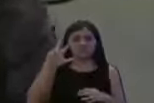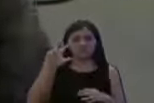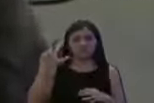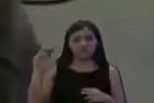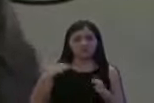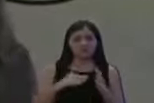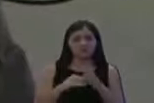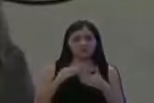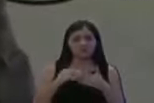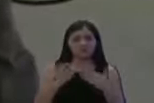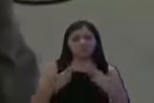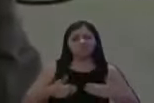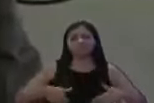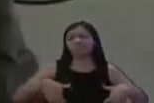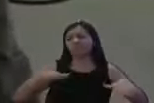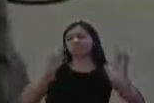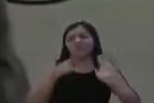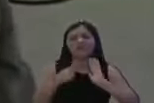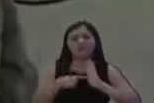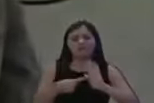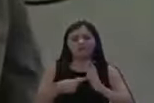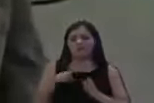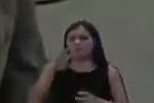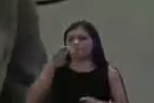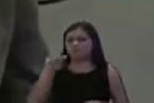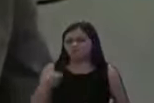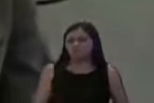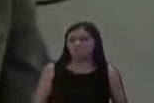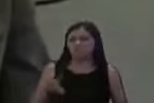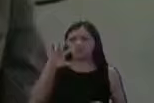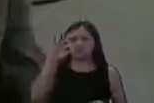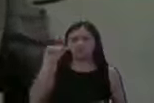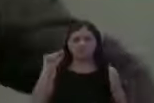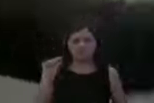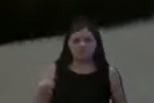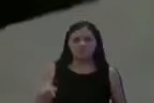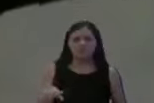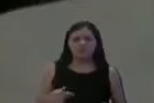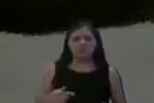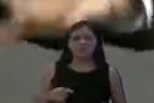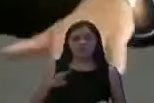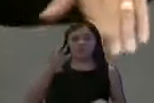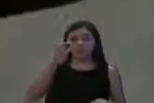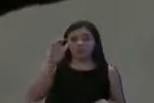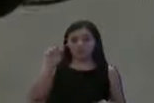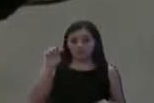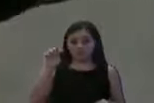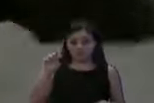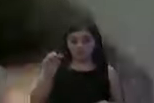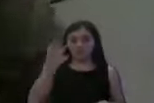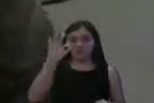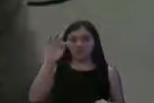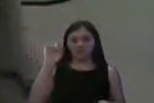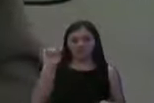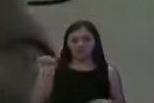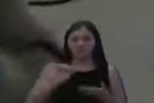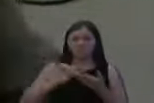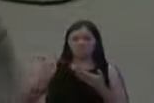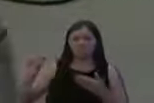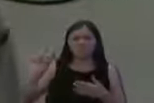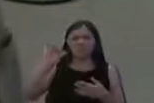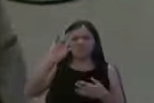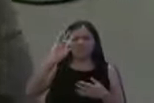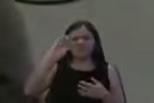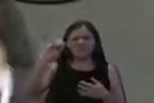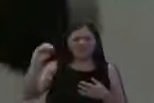así les puedo seguir los ejemplos 400,000 500,000 ya los 400,000 500,000 se pagará 00 algo